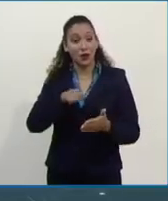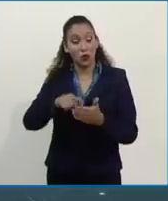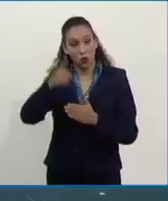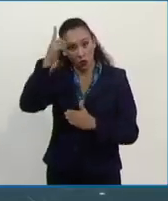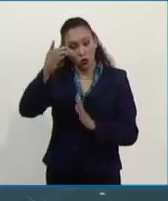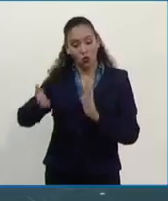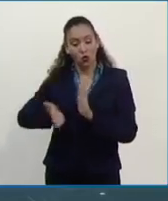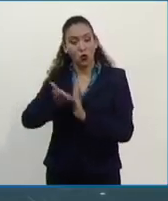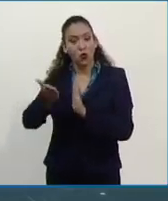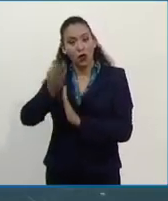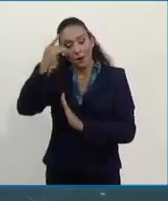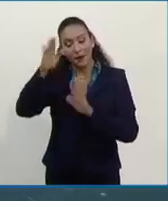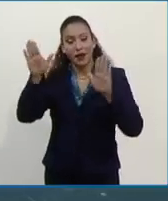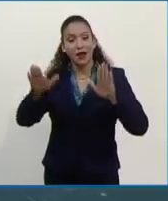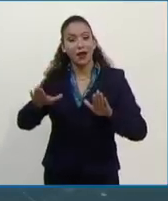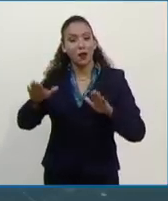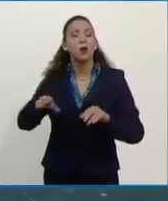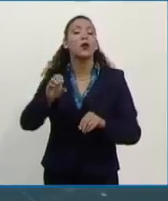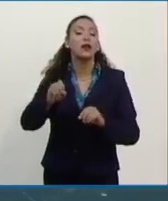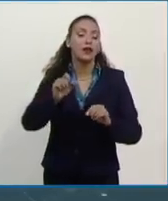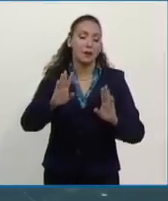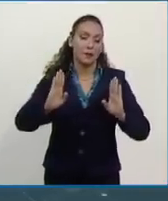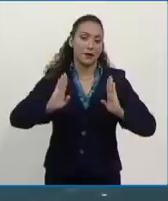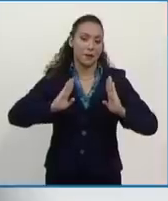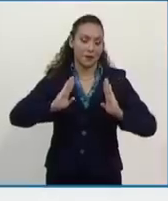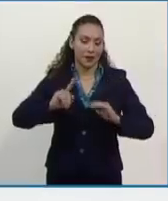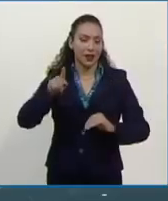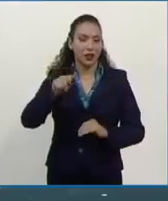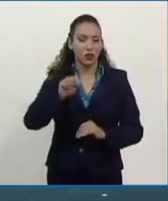el aeropuerto de Tulum, determinó la Corte.